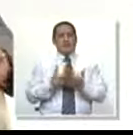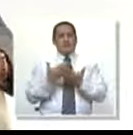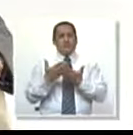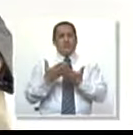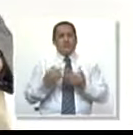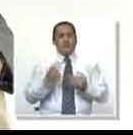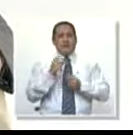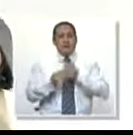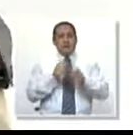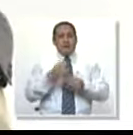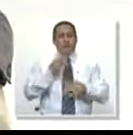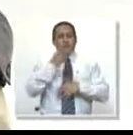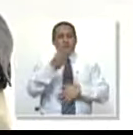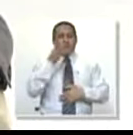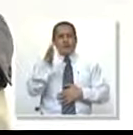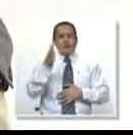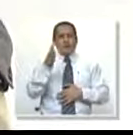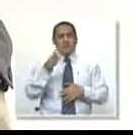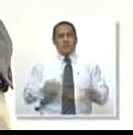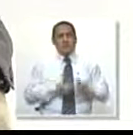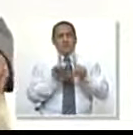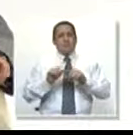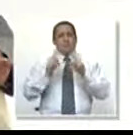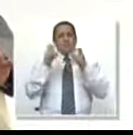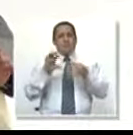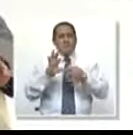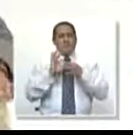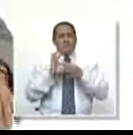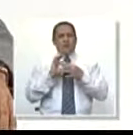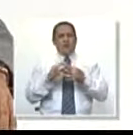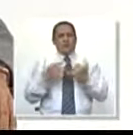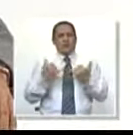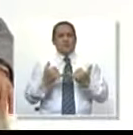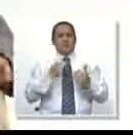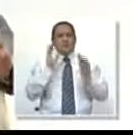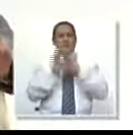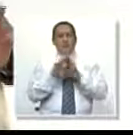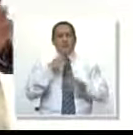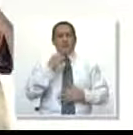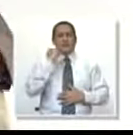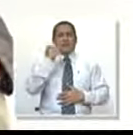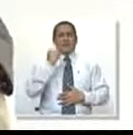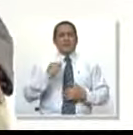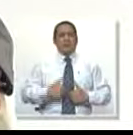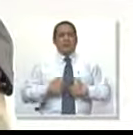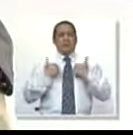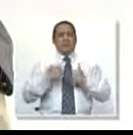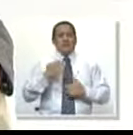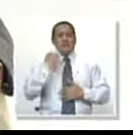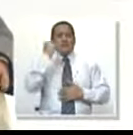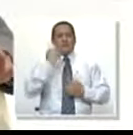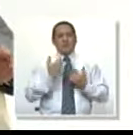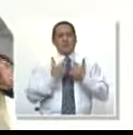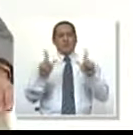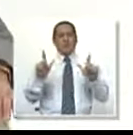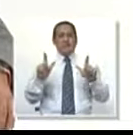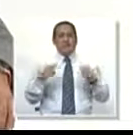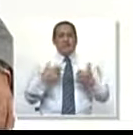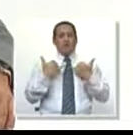cuales la gente iba y acudía por temas vinculados digamos a derecho como el derecho a la vida el derecho a la